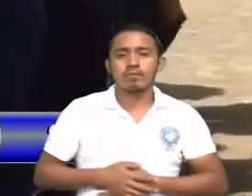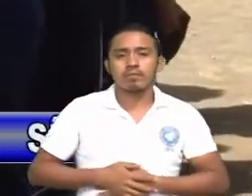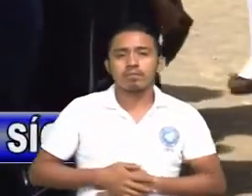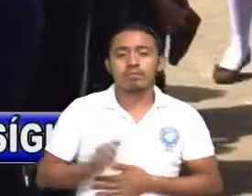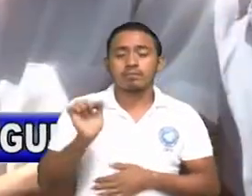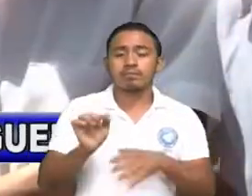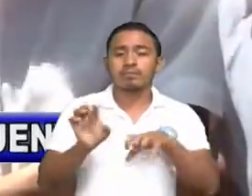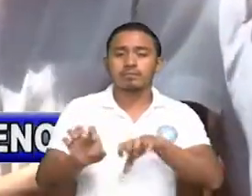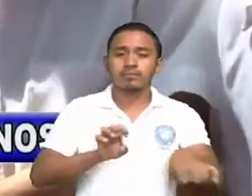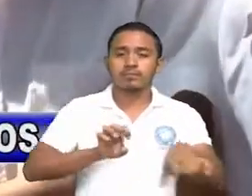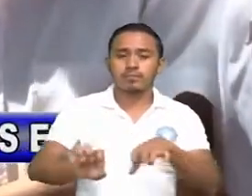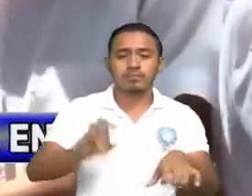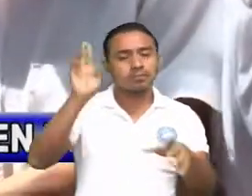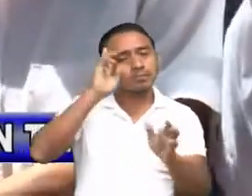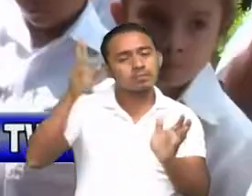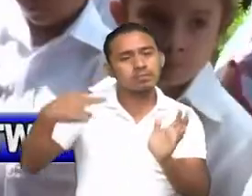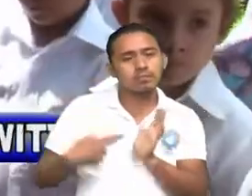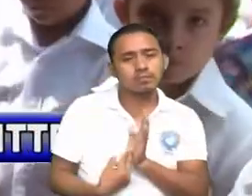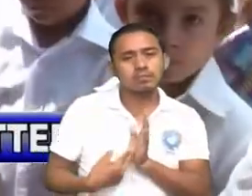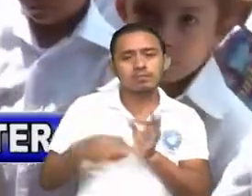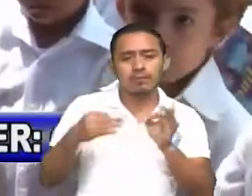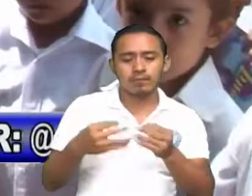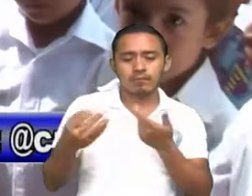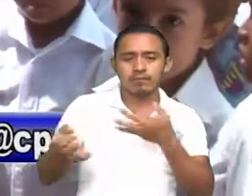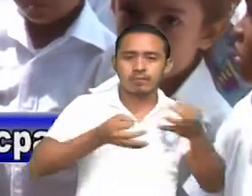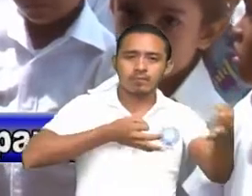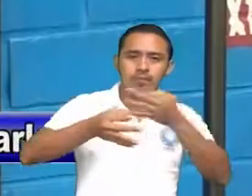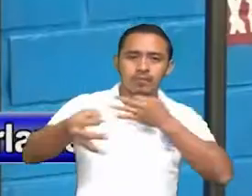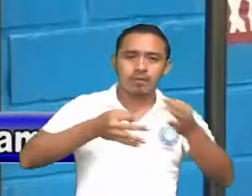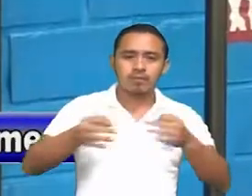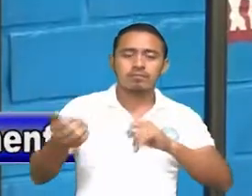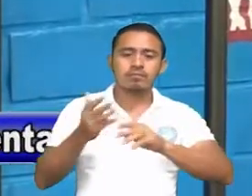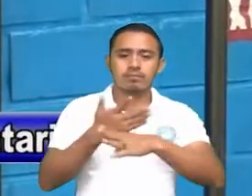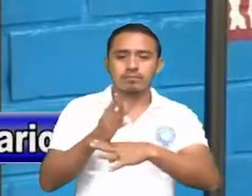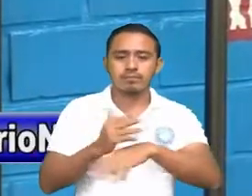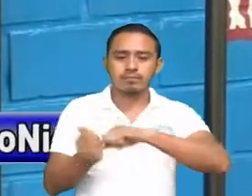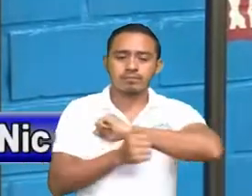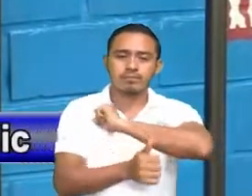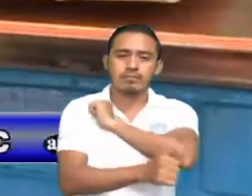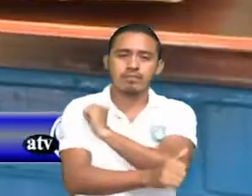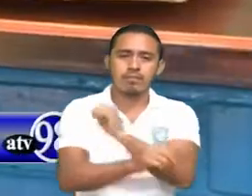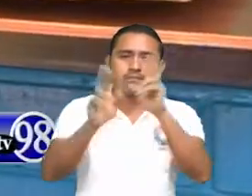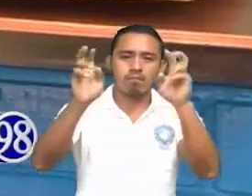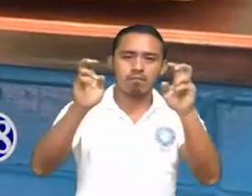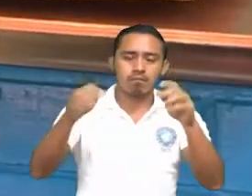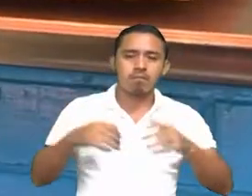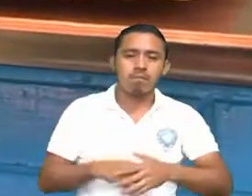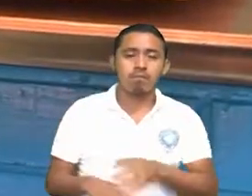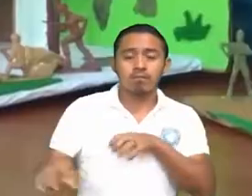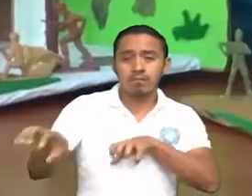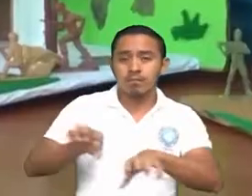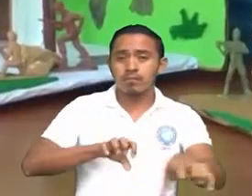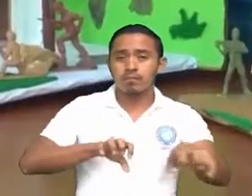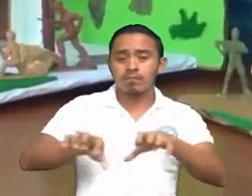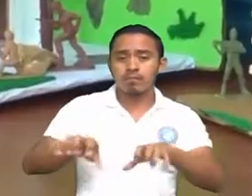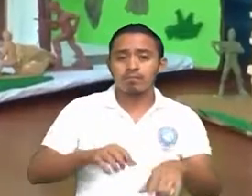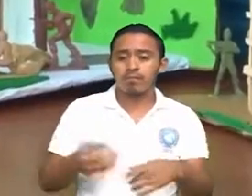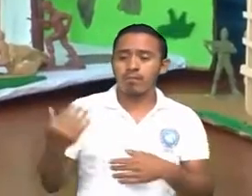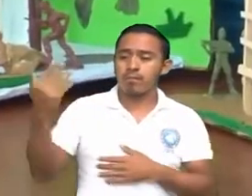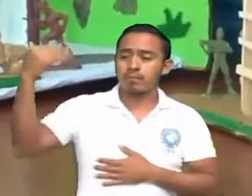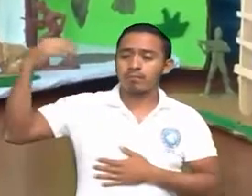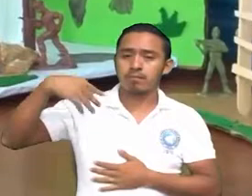esta actividad conmemorativa se expusieron las creaciones de estudiantes relacionadas con hechos y lugares históricos de